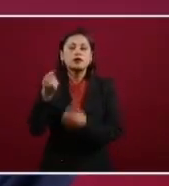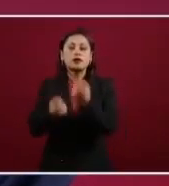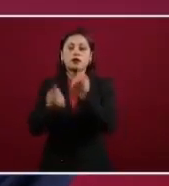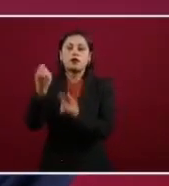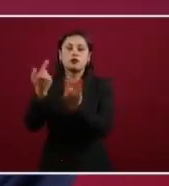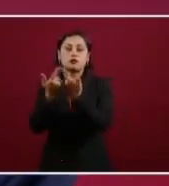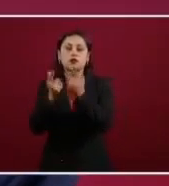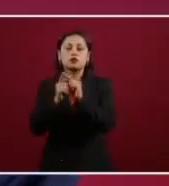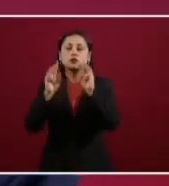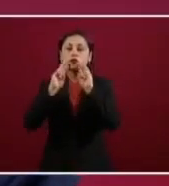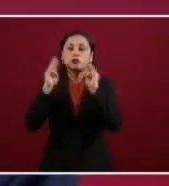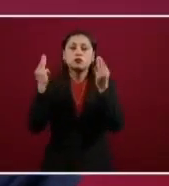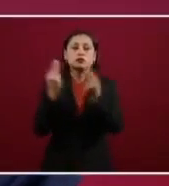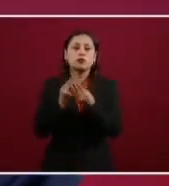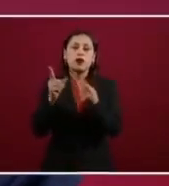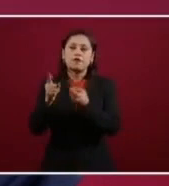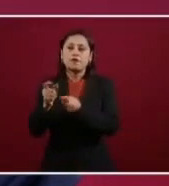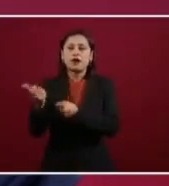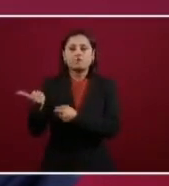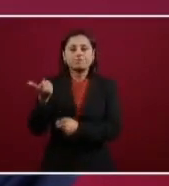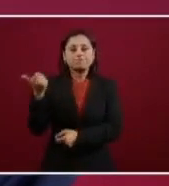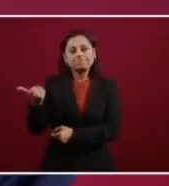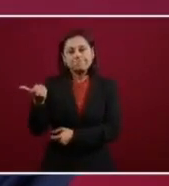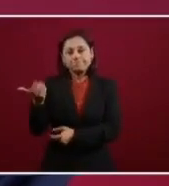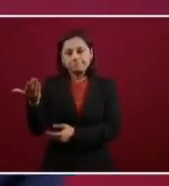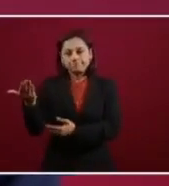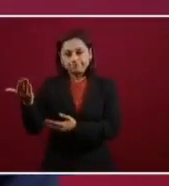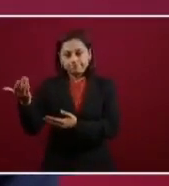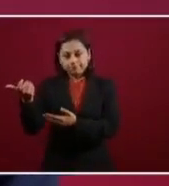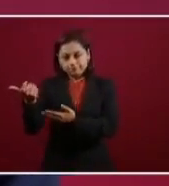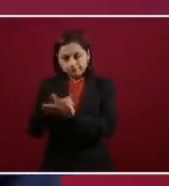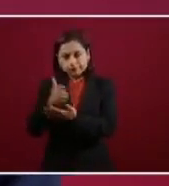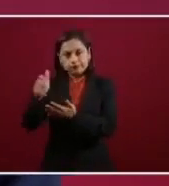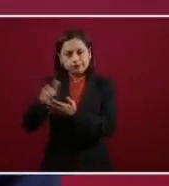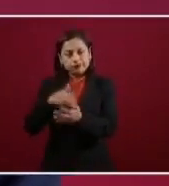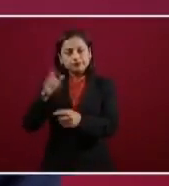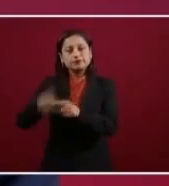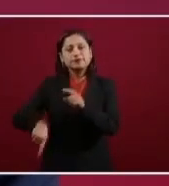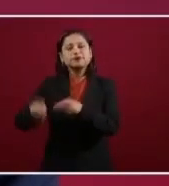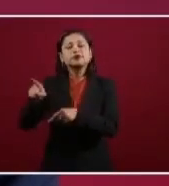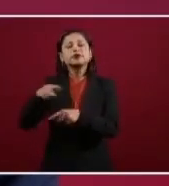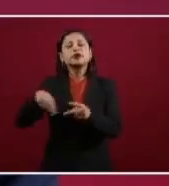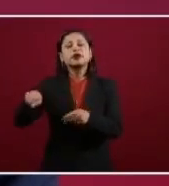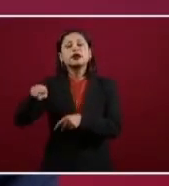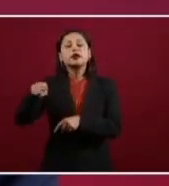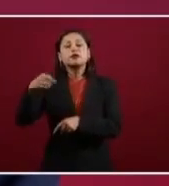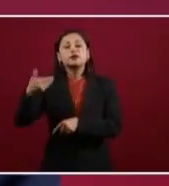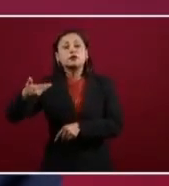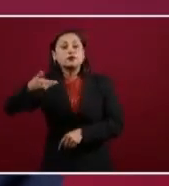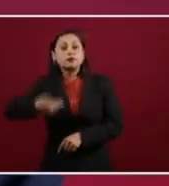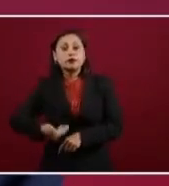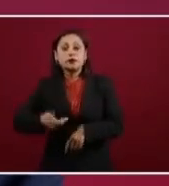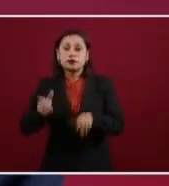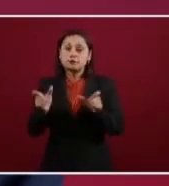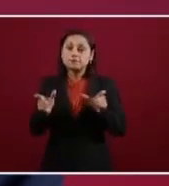que quieren más vigilancia en todas las comunidades pesqueras